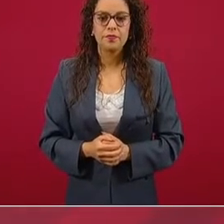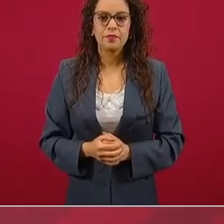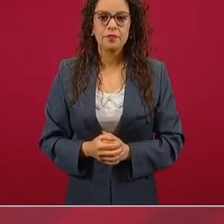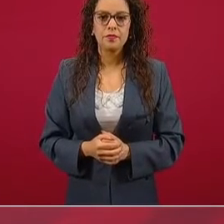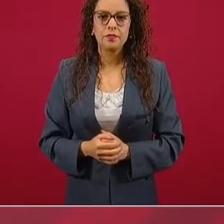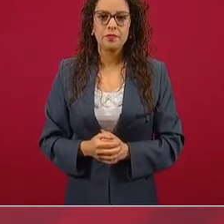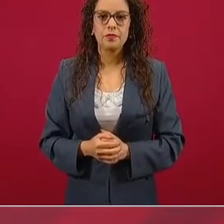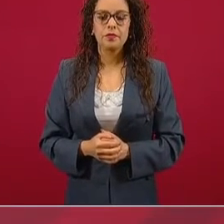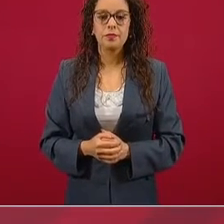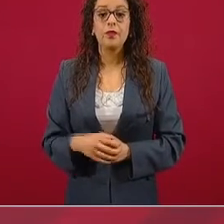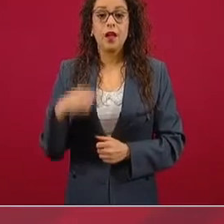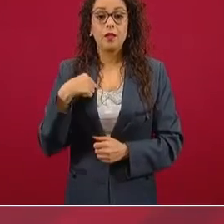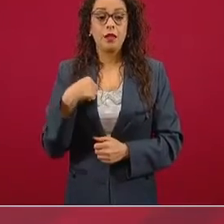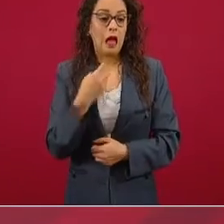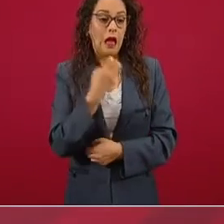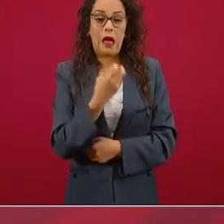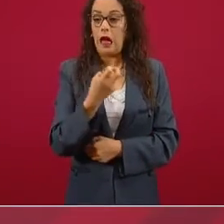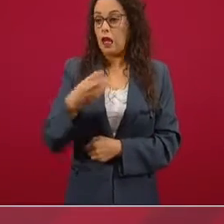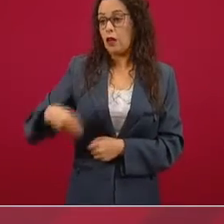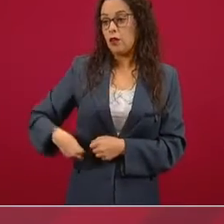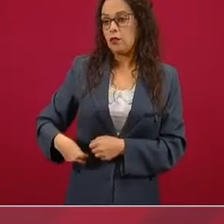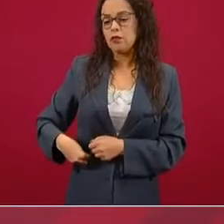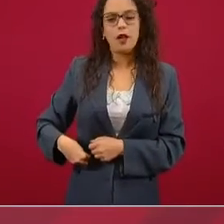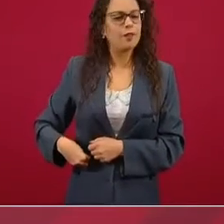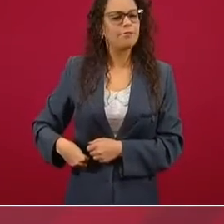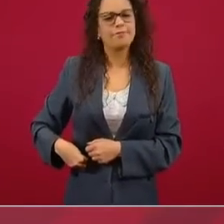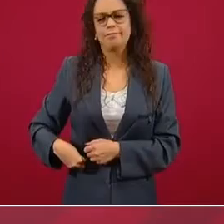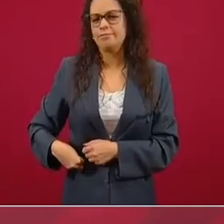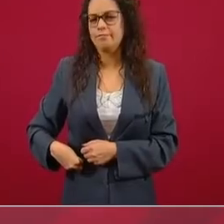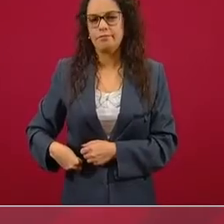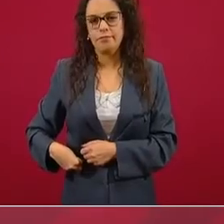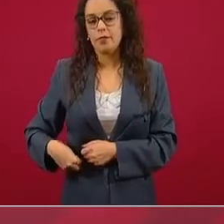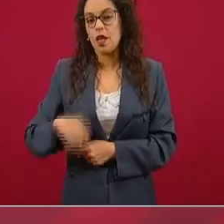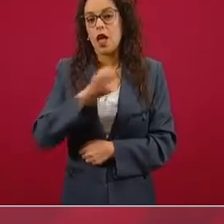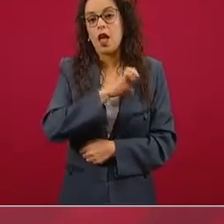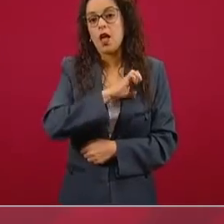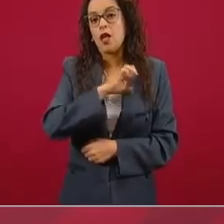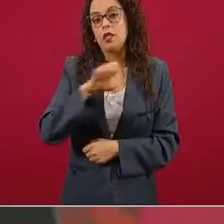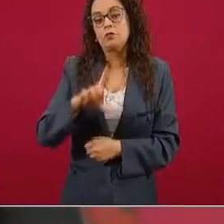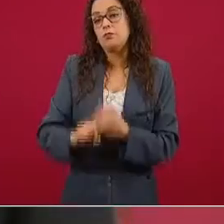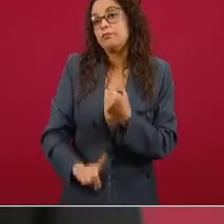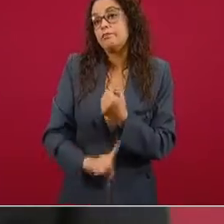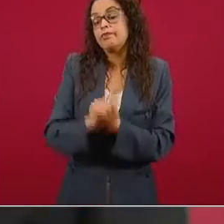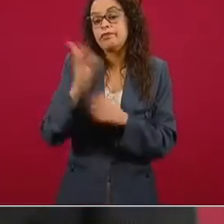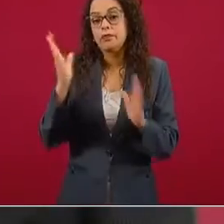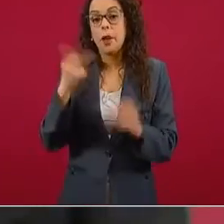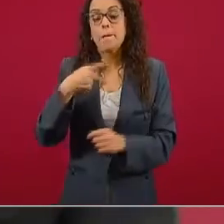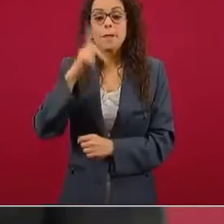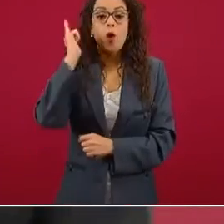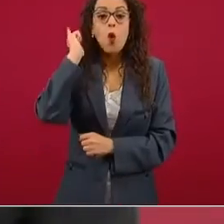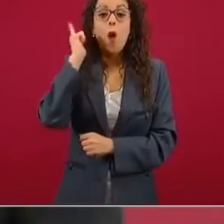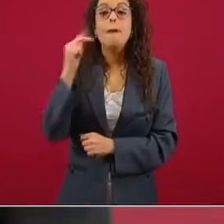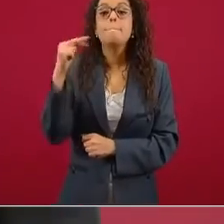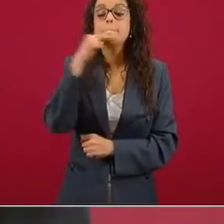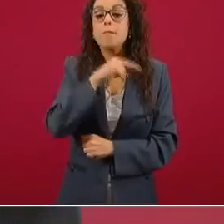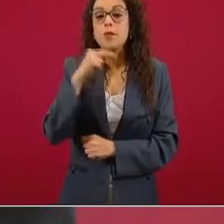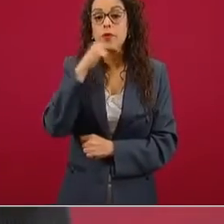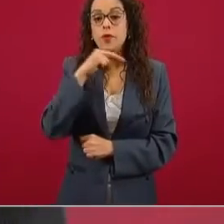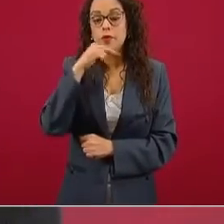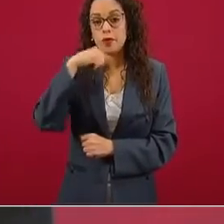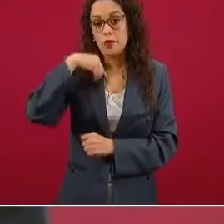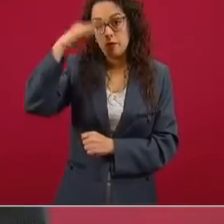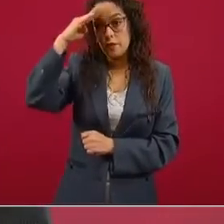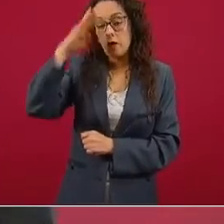de culpar a nadie, es una circunstancia especial y yo espero que pronto haya